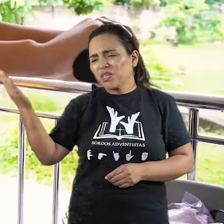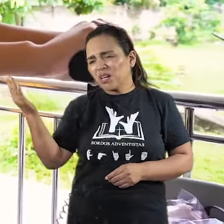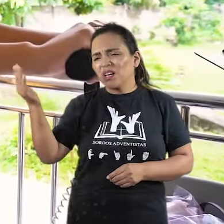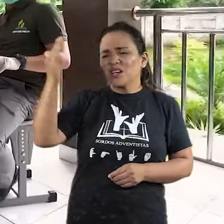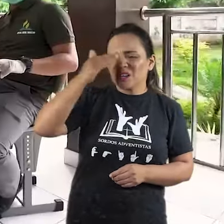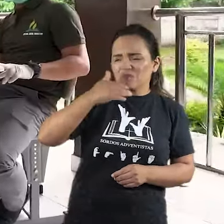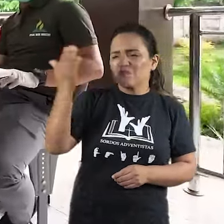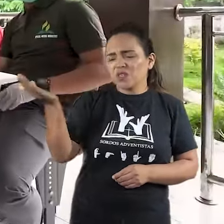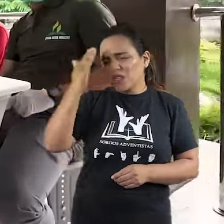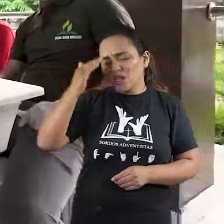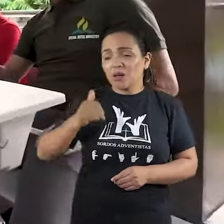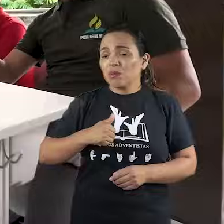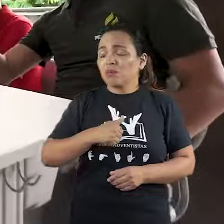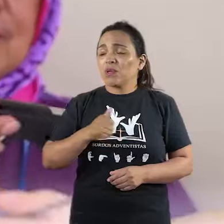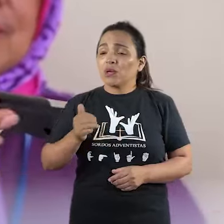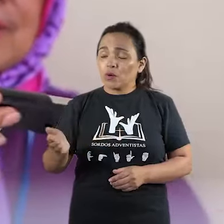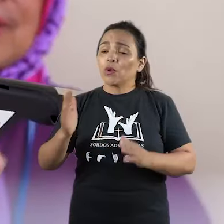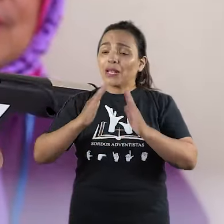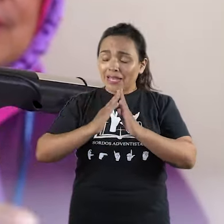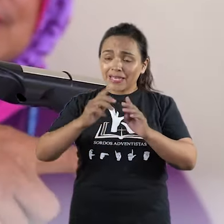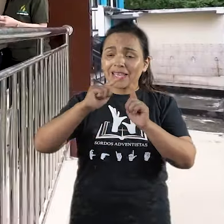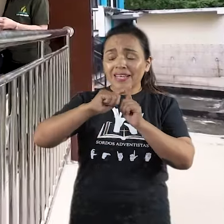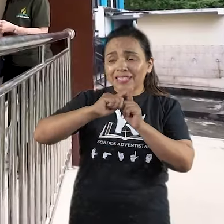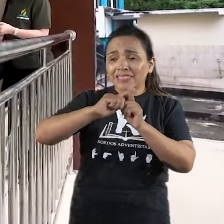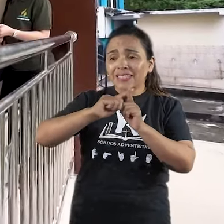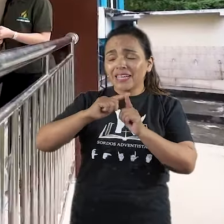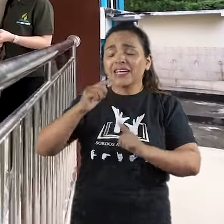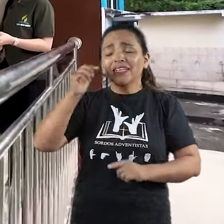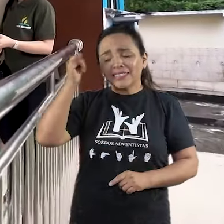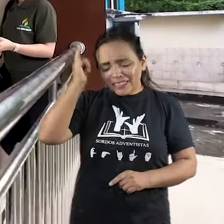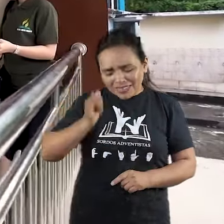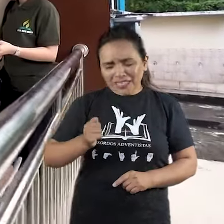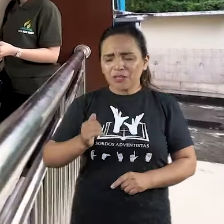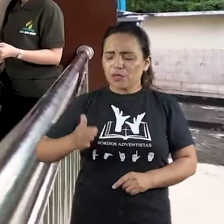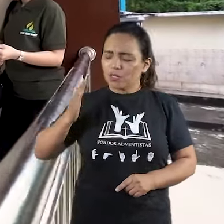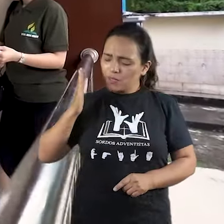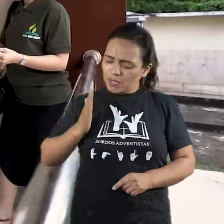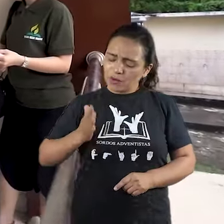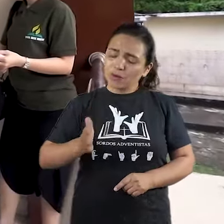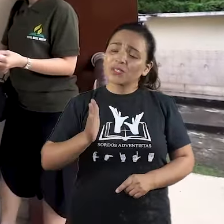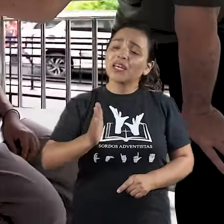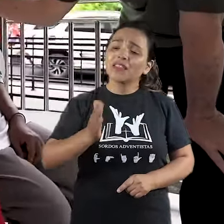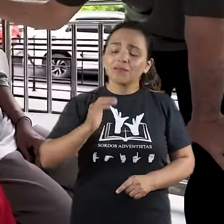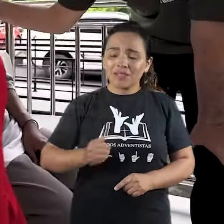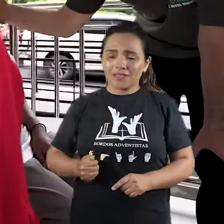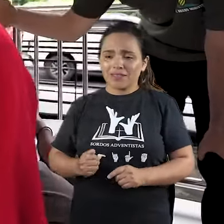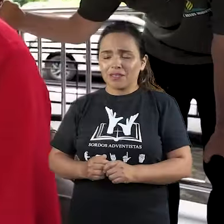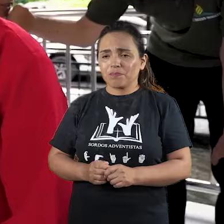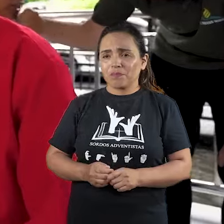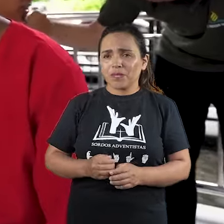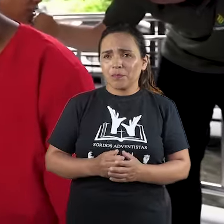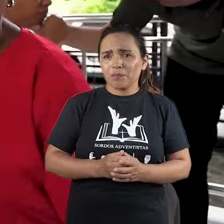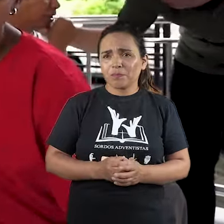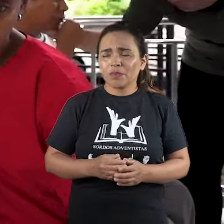de la formación en esta institución. El personal y el director del Centro de Rehabilitación agradecen las actividades llevadas a